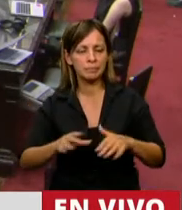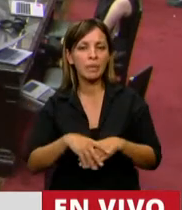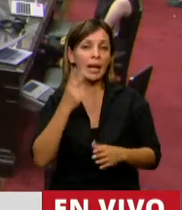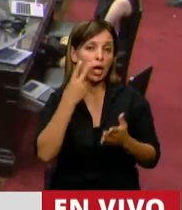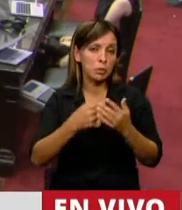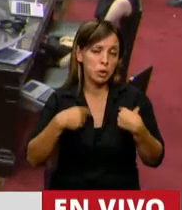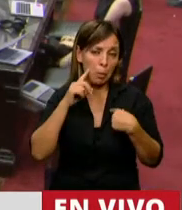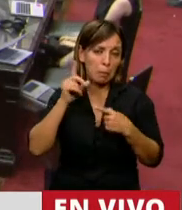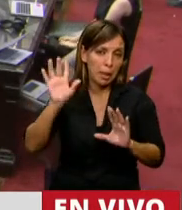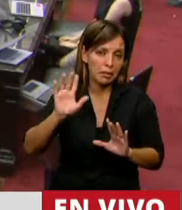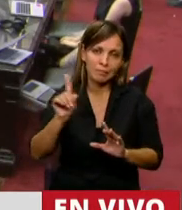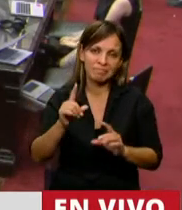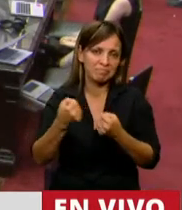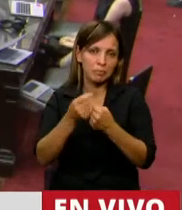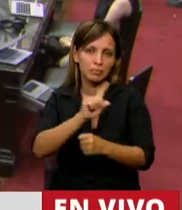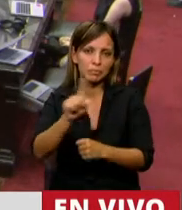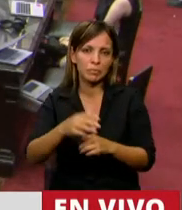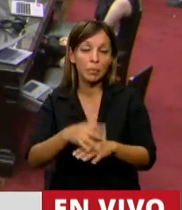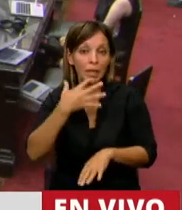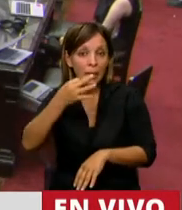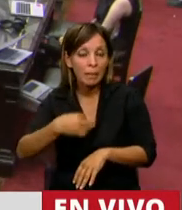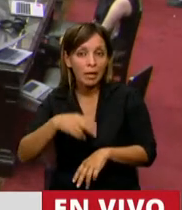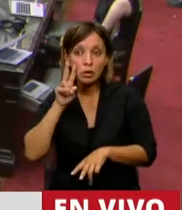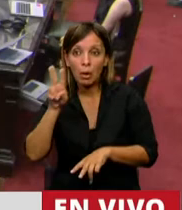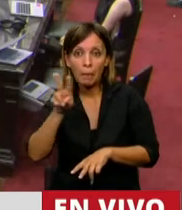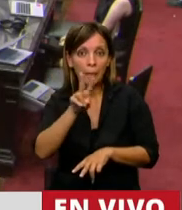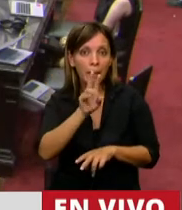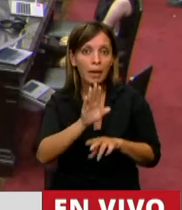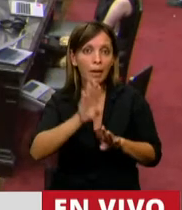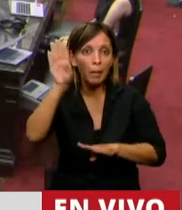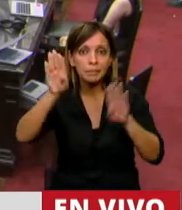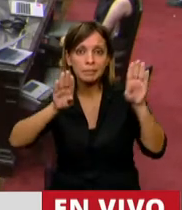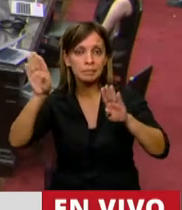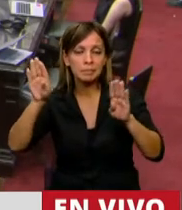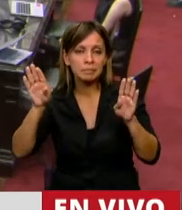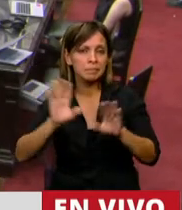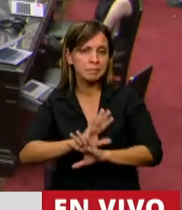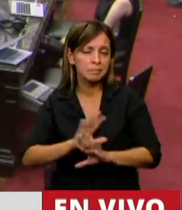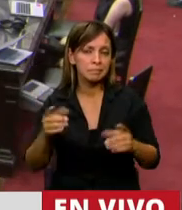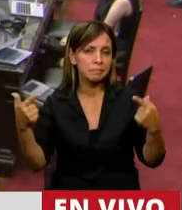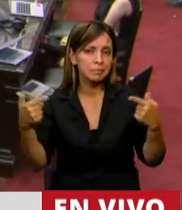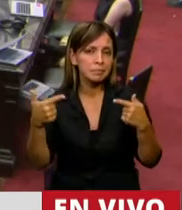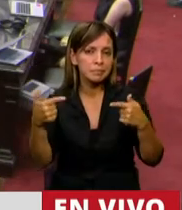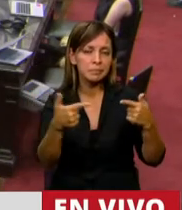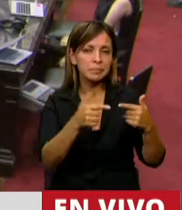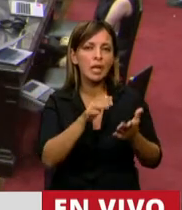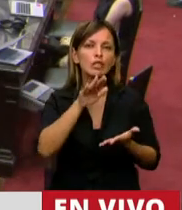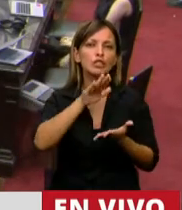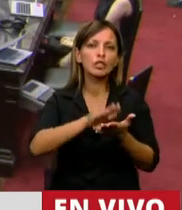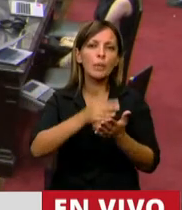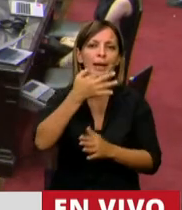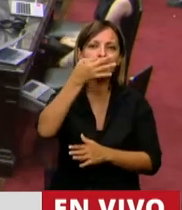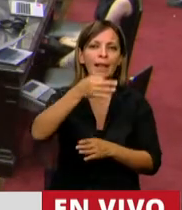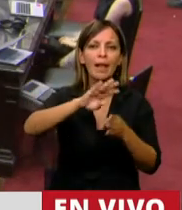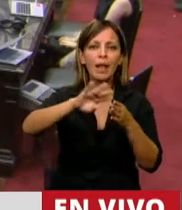Reconocimiento que no comparto porque la verdad que he escuchado una cadena de intervenciones profundamente sesgadas respecto de cuál es la realidad